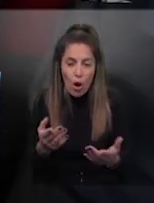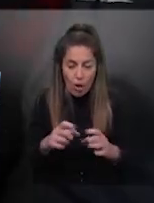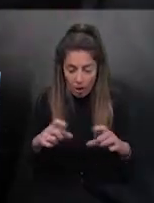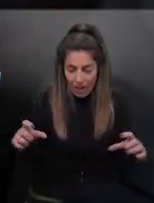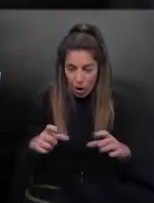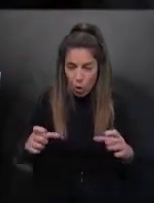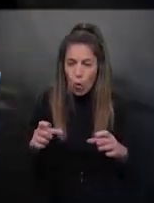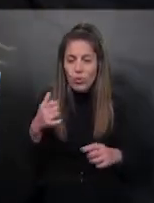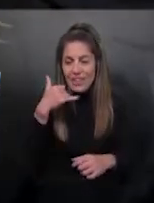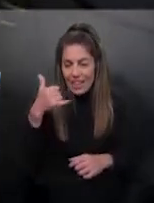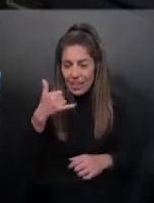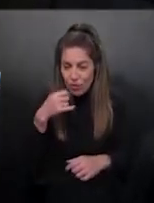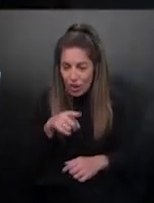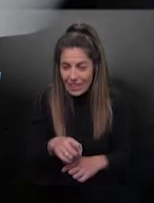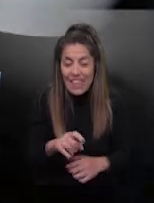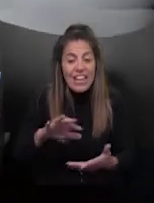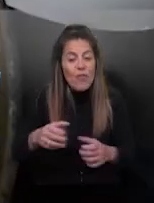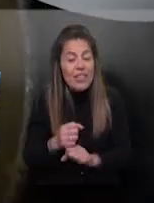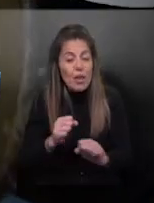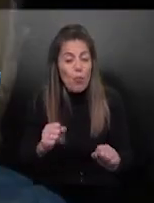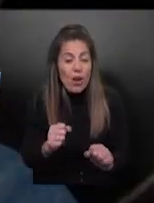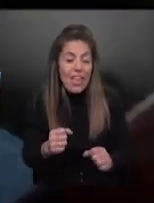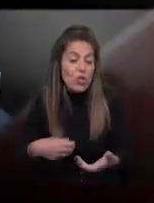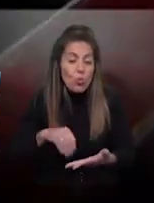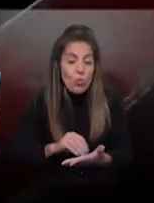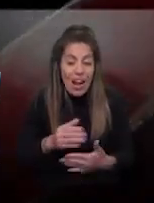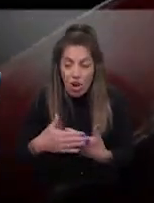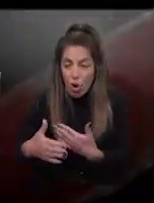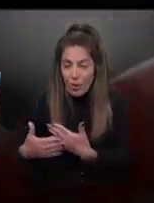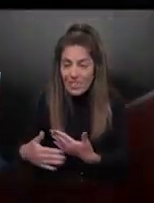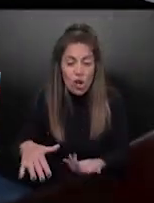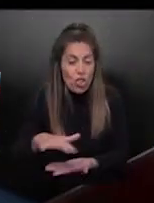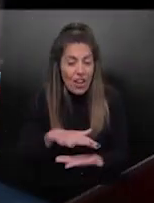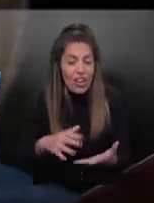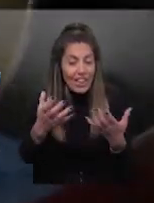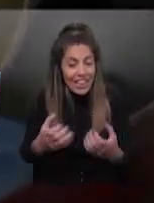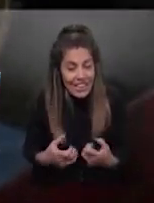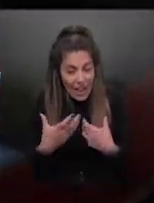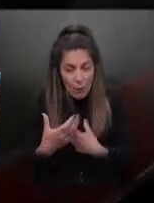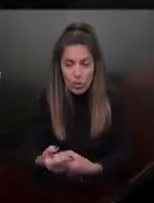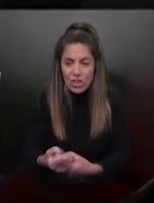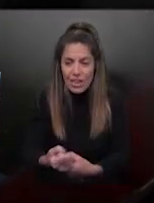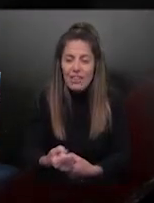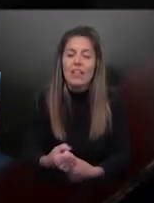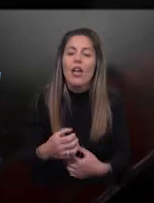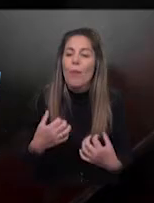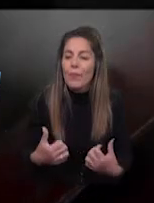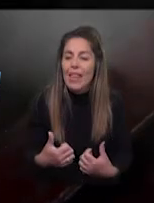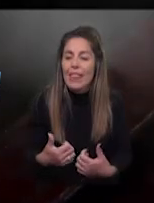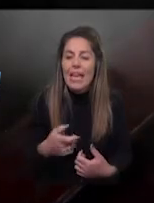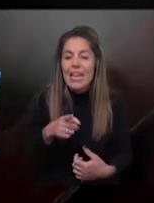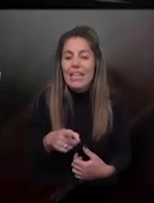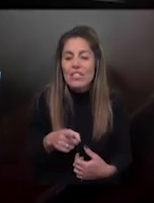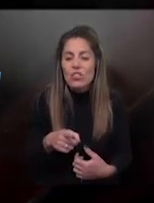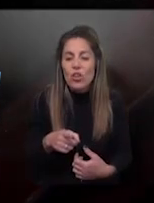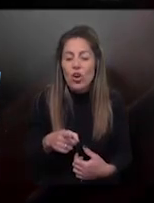teléfono en pantalla. ¿De qué forma también se pueden sumar los vecinos del barrio que quieran dar una mano, ¿no? Bien, en eso va